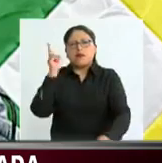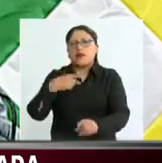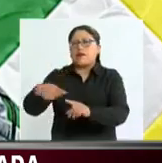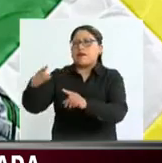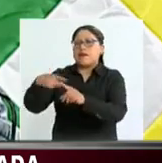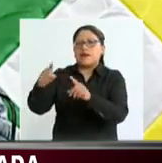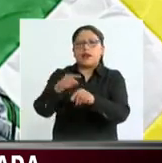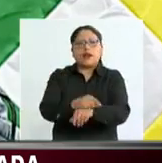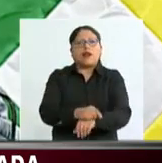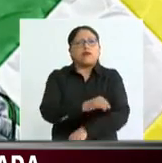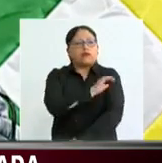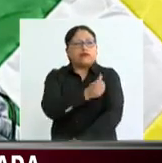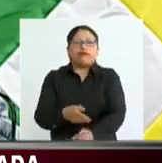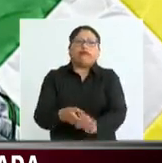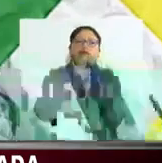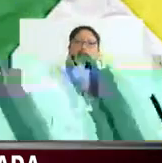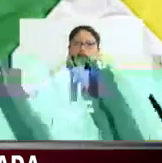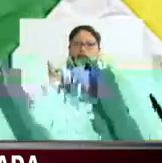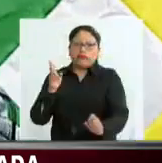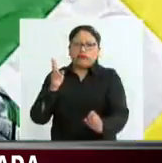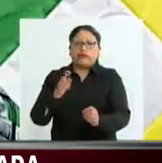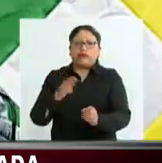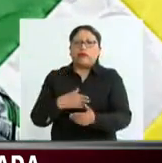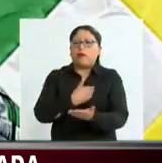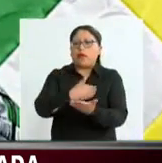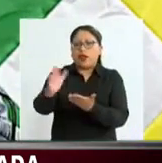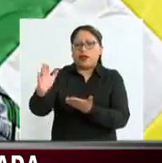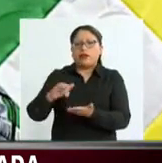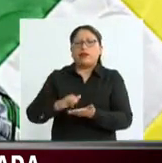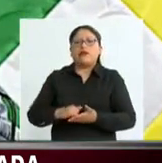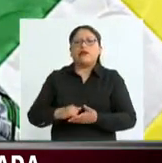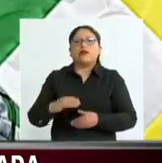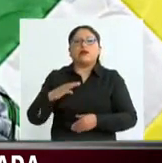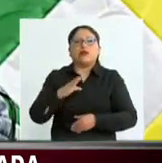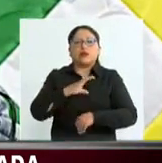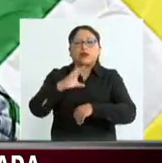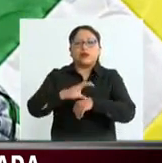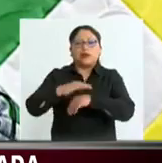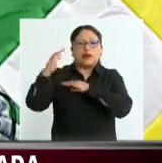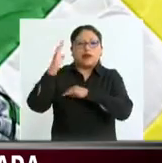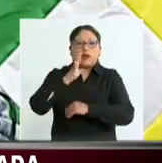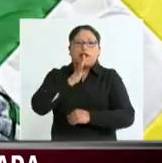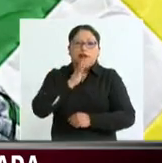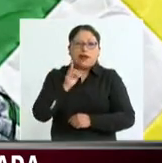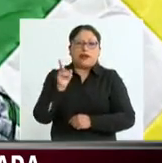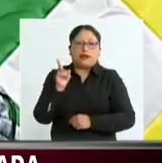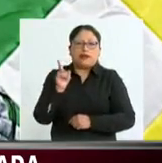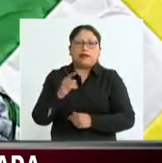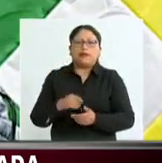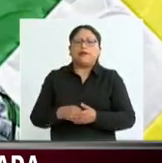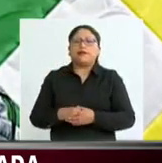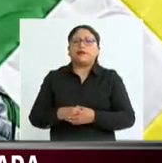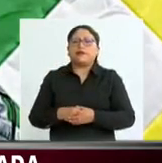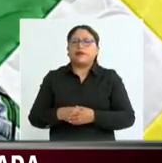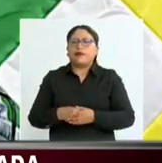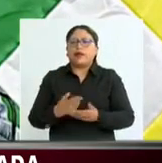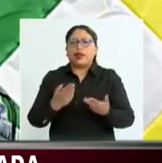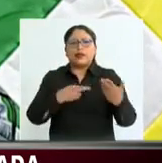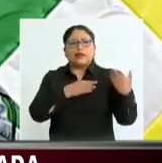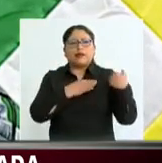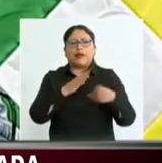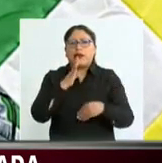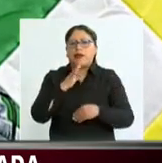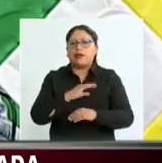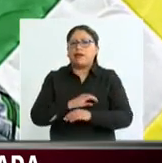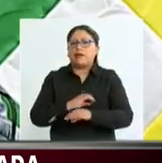autoridades electas o como señaladas el día de ayer, de manera tan irresponsable